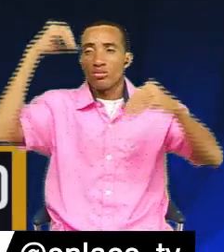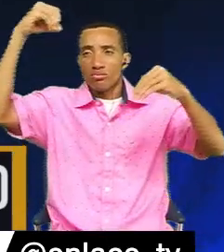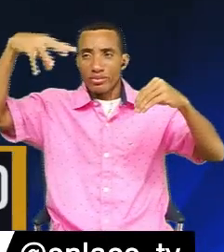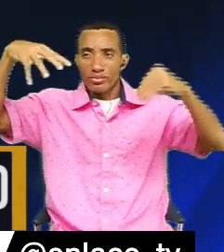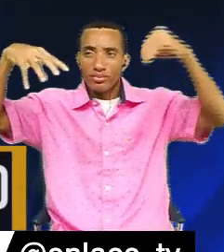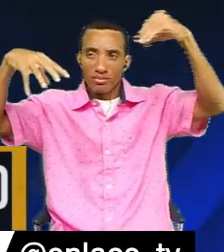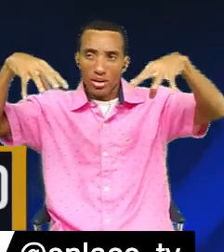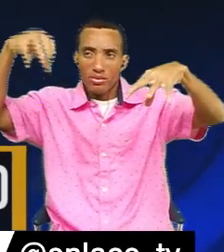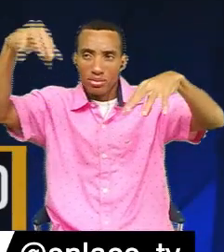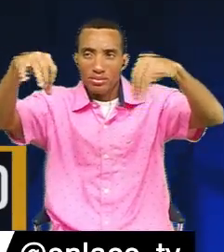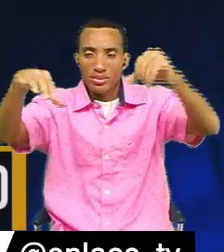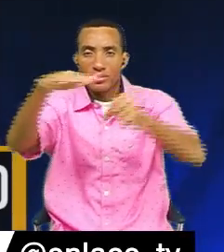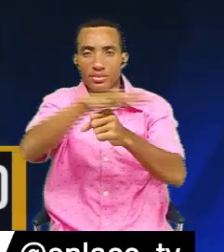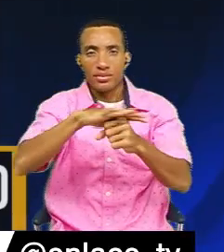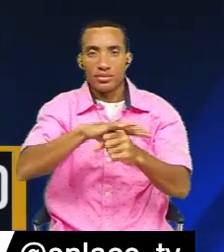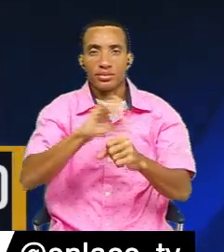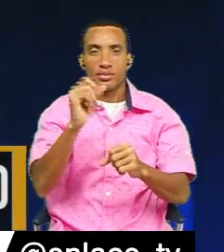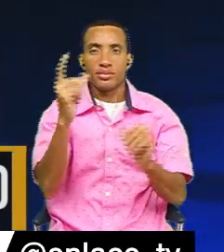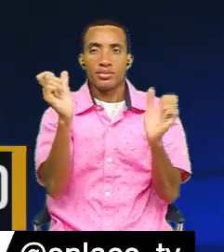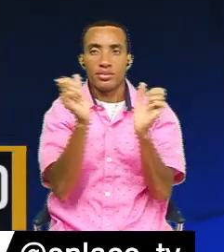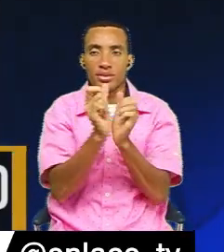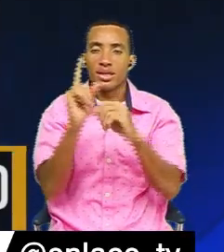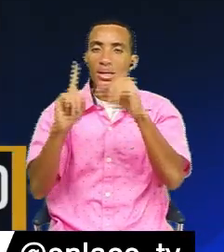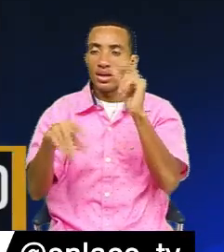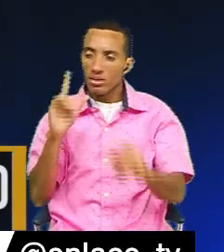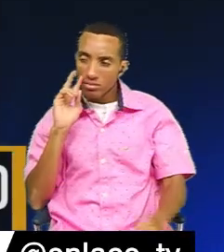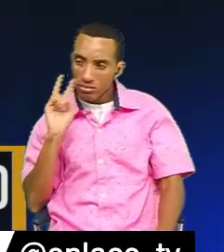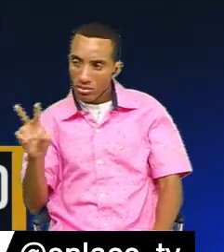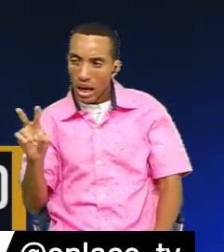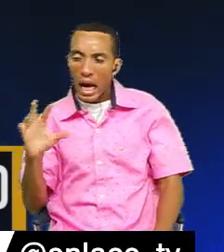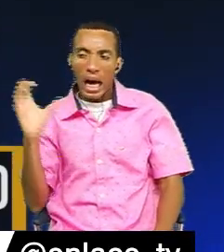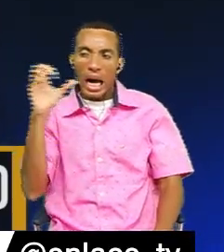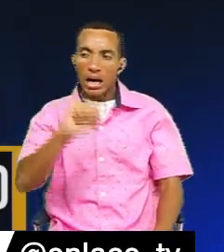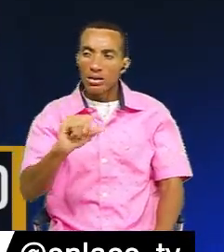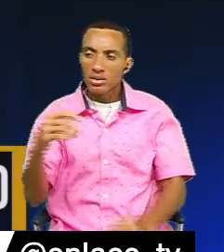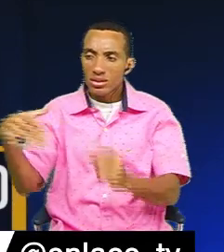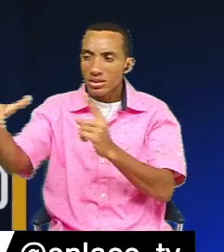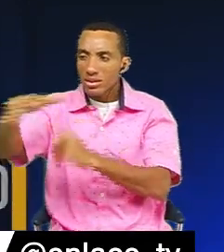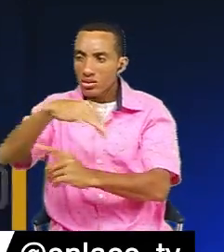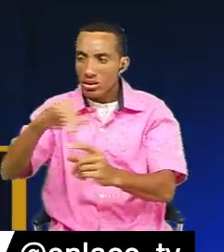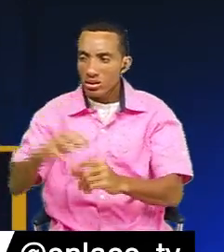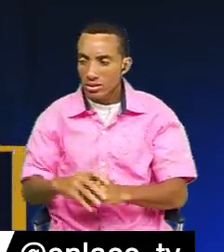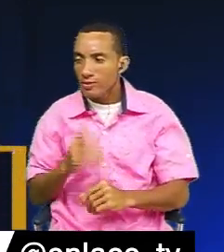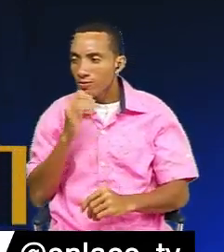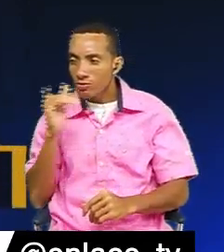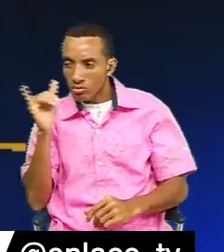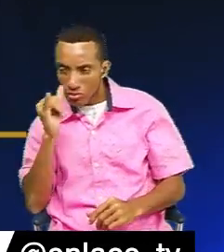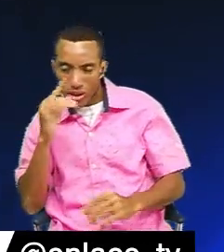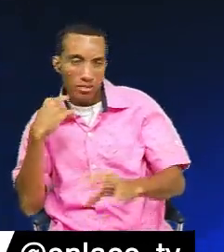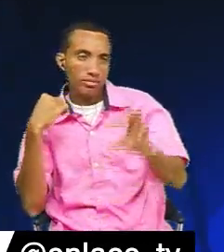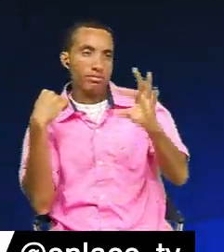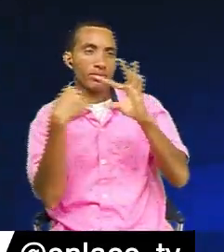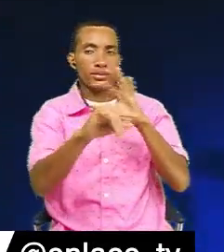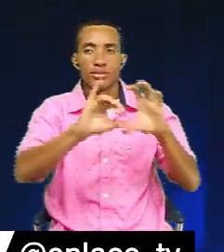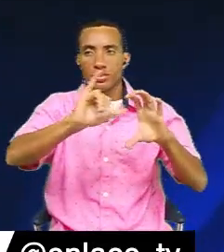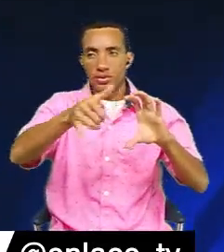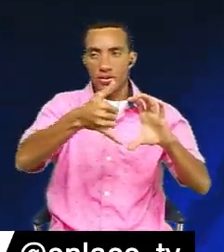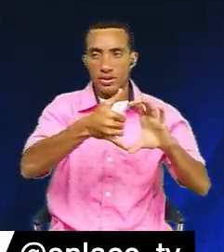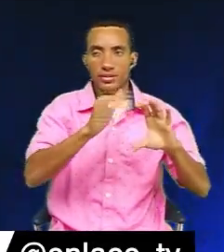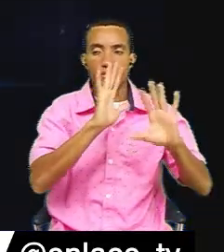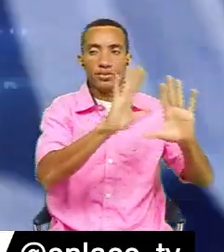este sector del barrio Primero de Mayo. Reporteros ciudadanos que, preocupados por ciertas situaciones, exponen denuncias y quejas en el WhatsApp de